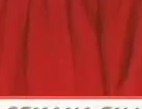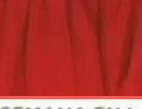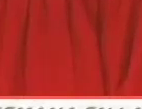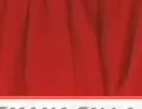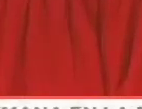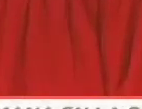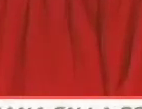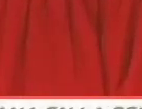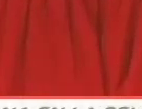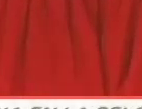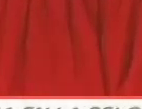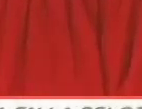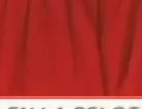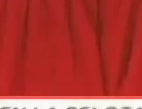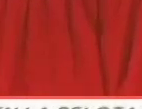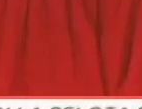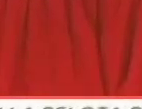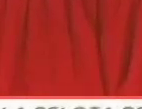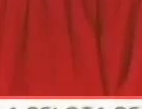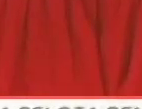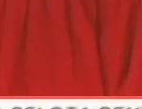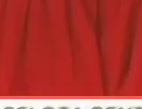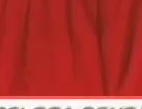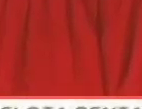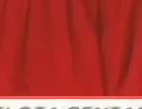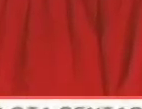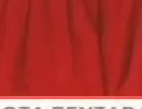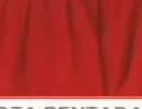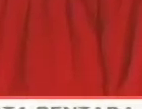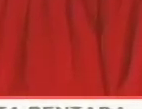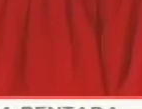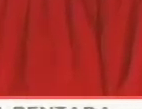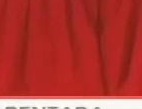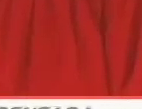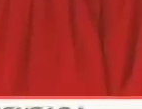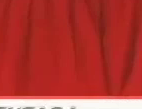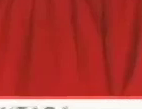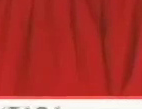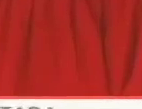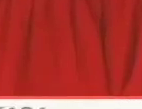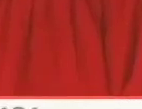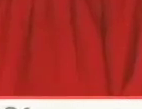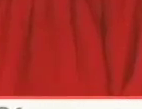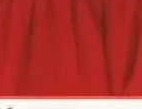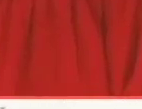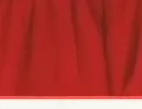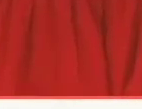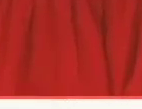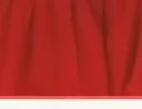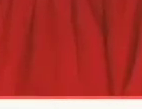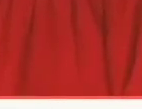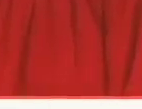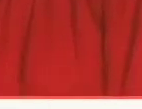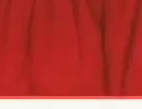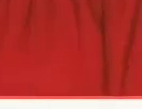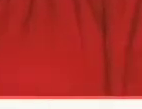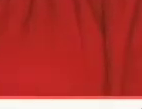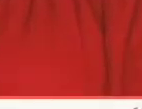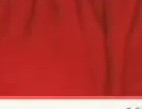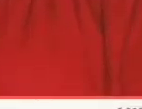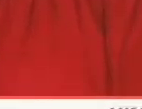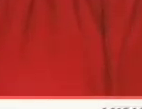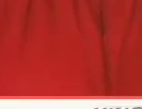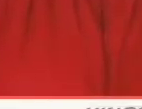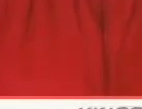región, sino que estaba abogando por una patria grande, libre, soberana y que pudiera plantársele a cualquier amenaza del